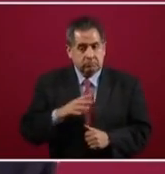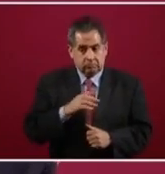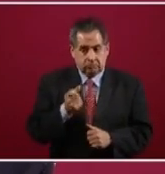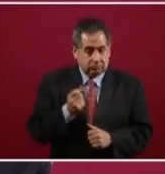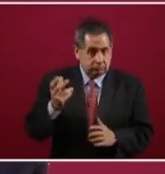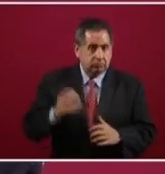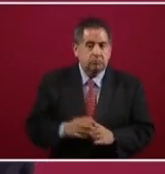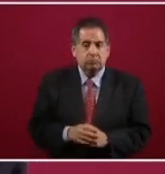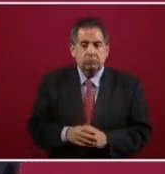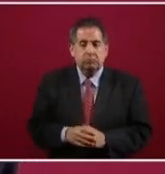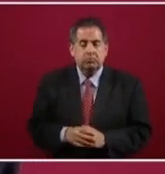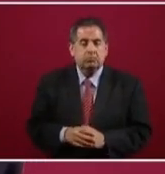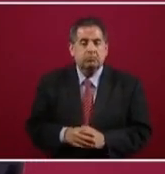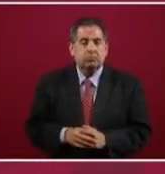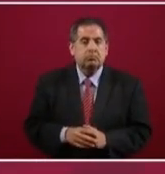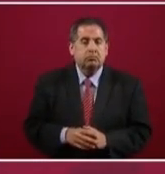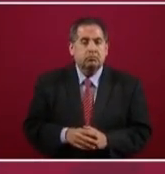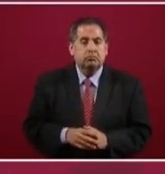hay